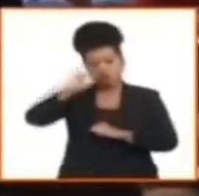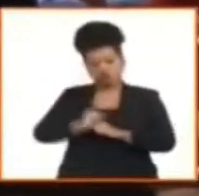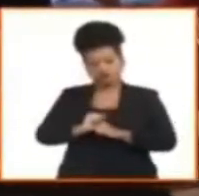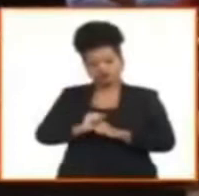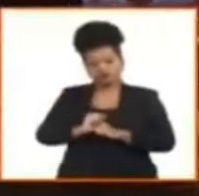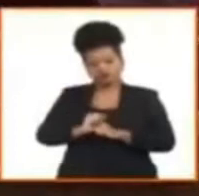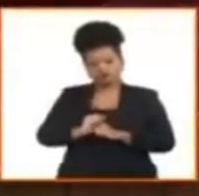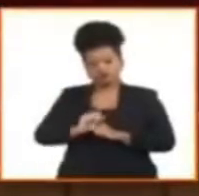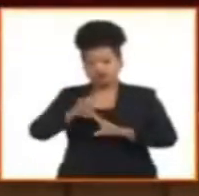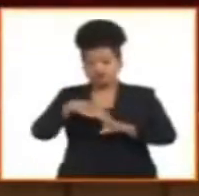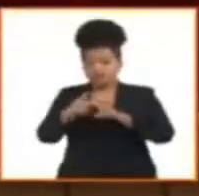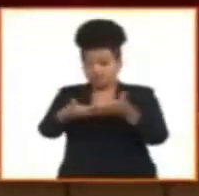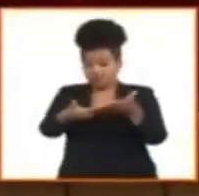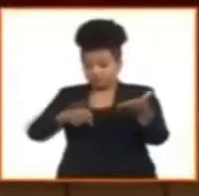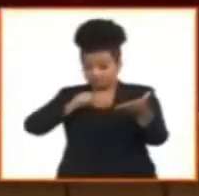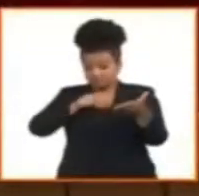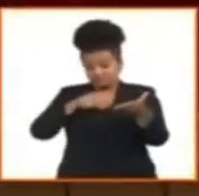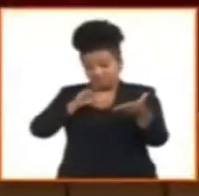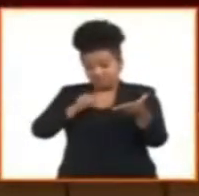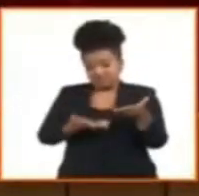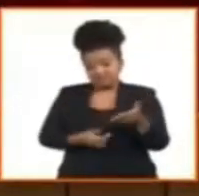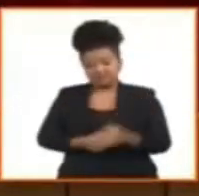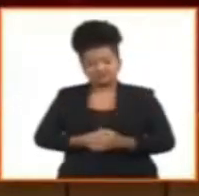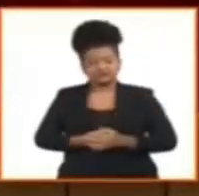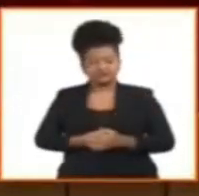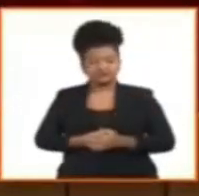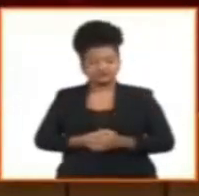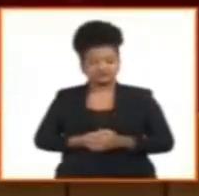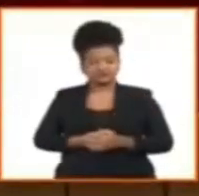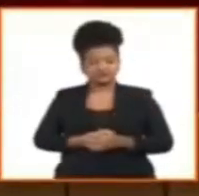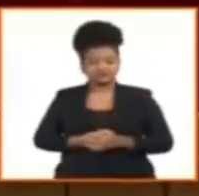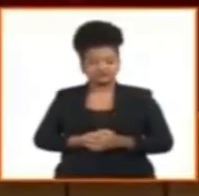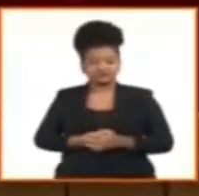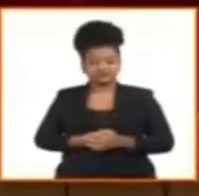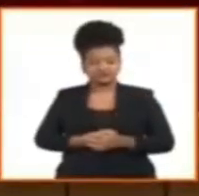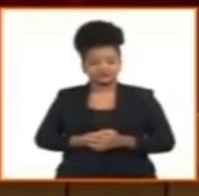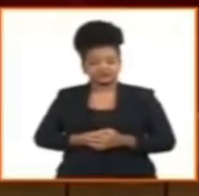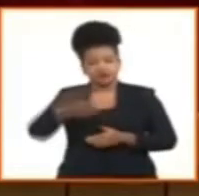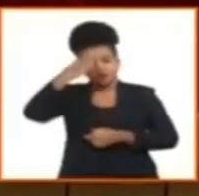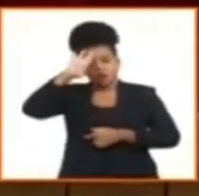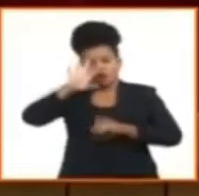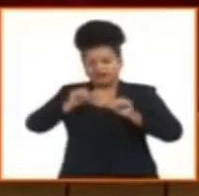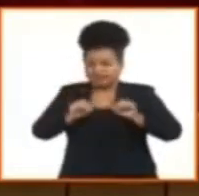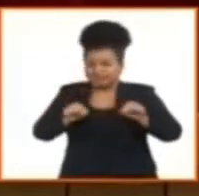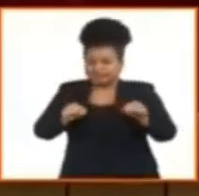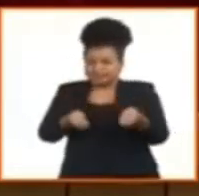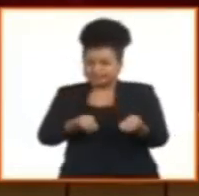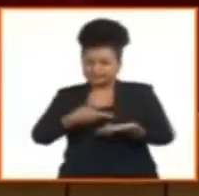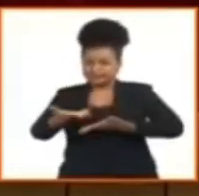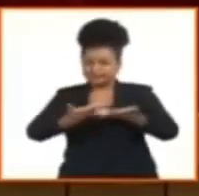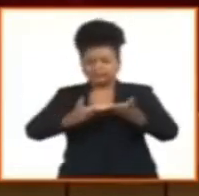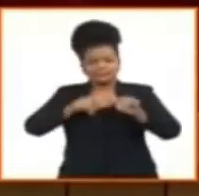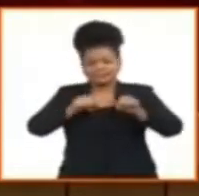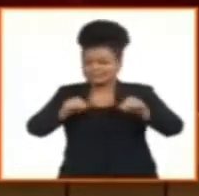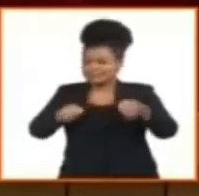plantea lograr los mayores avances en la privación a Cuba de dinero y suministros para reducirle sus